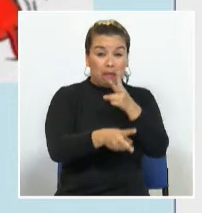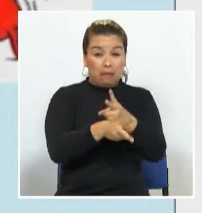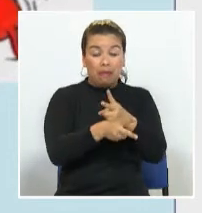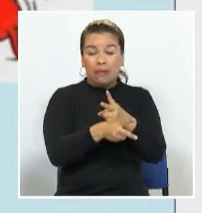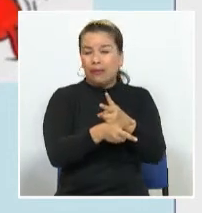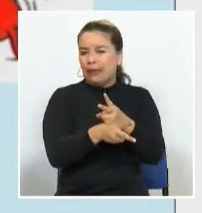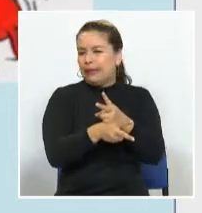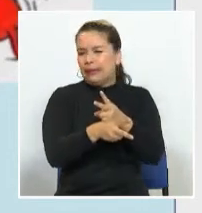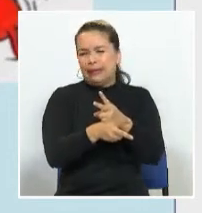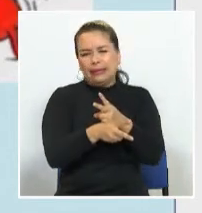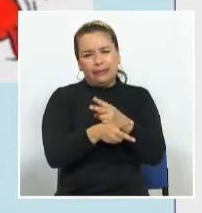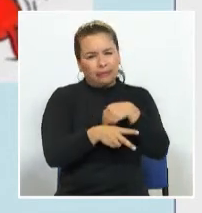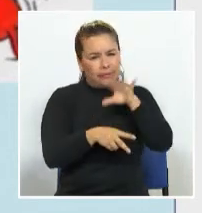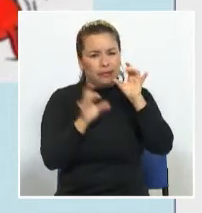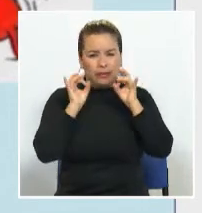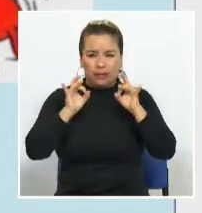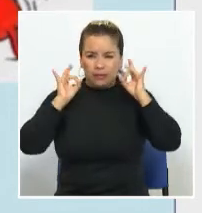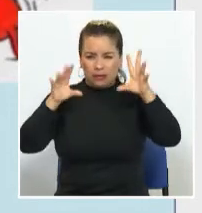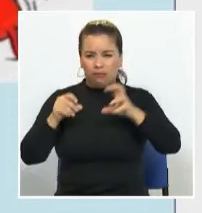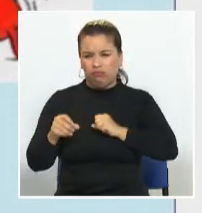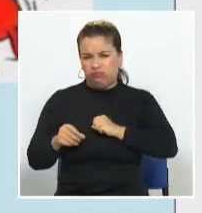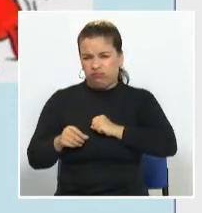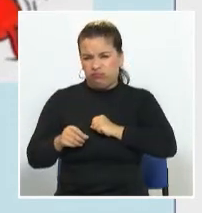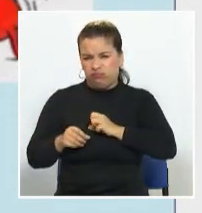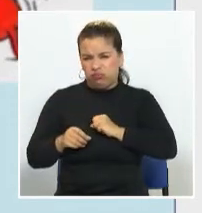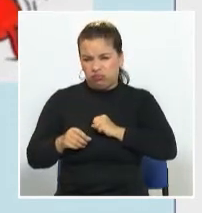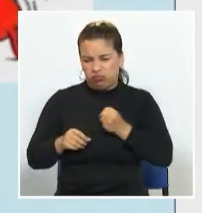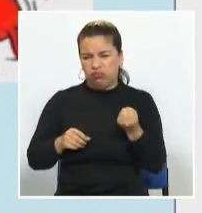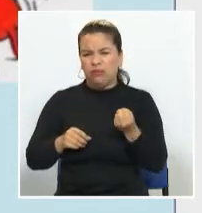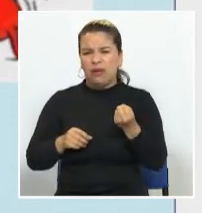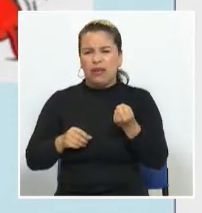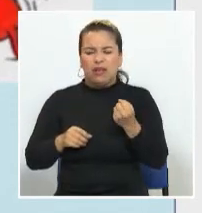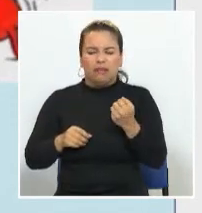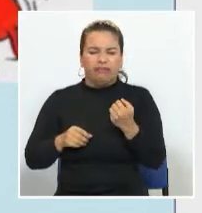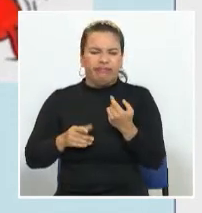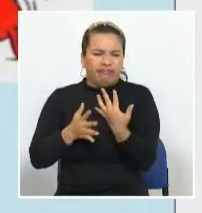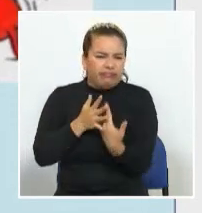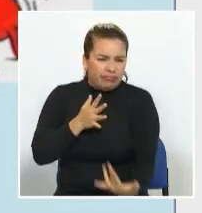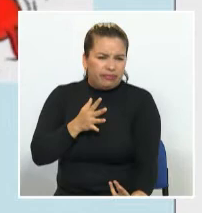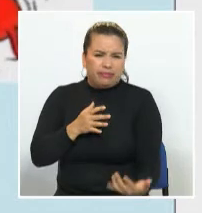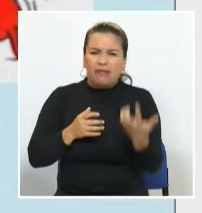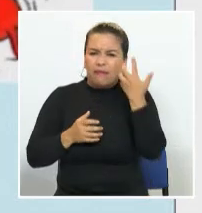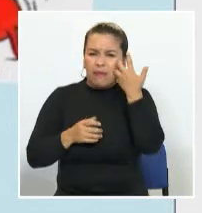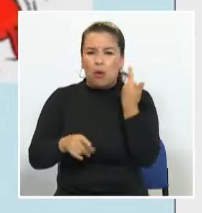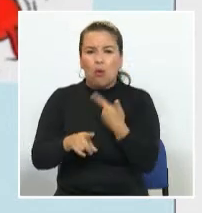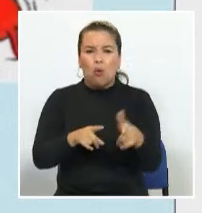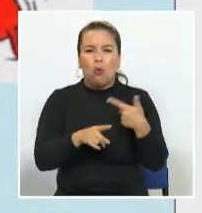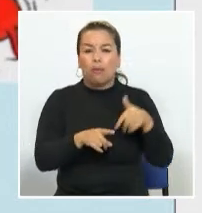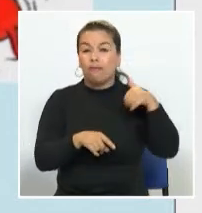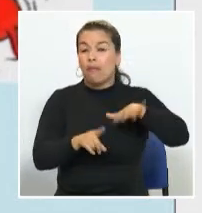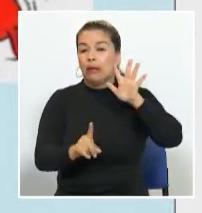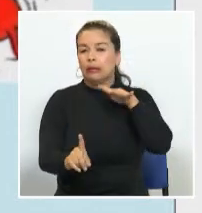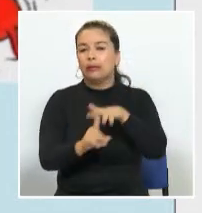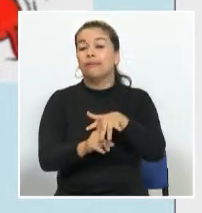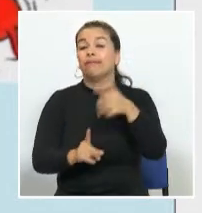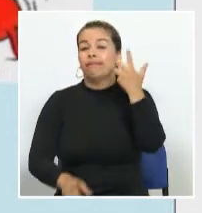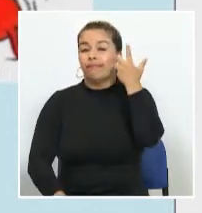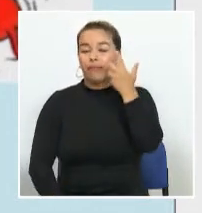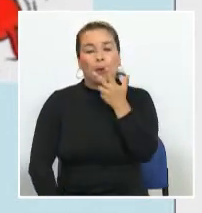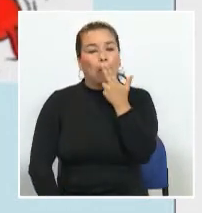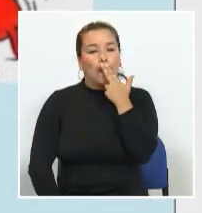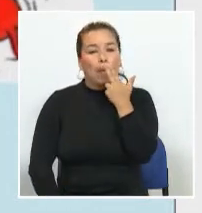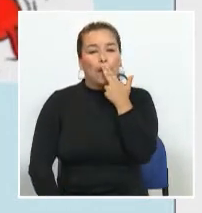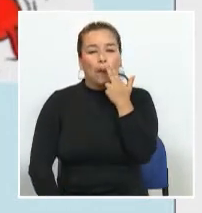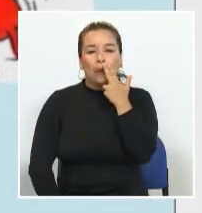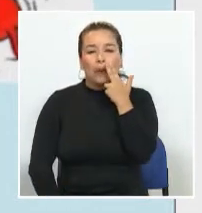para sufrir infartos, derrames y toda una serie de enfermedades es el hábito del cigarrillo. El cigarrillo se ha